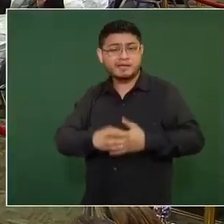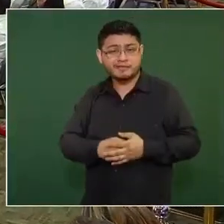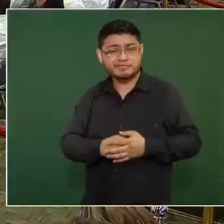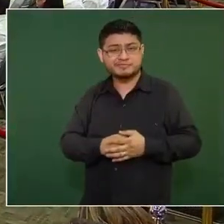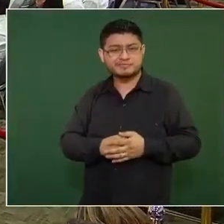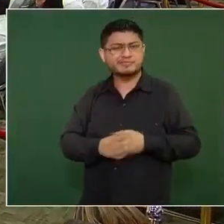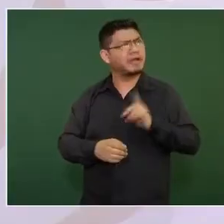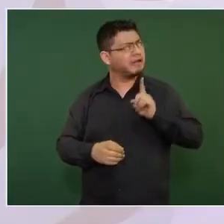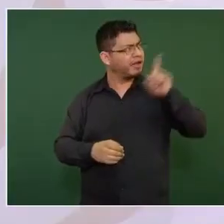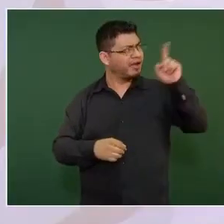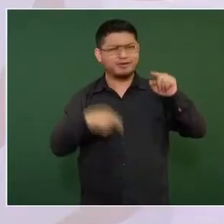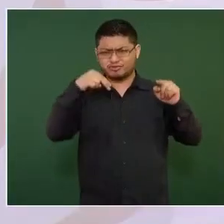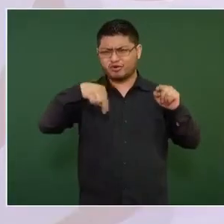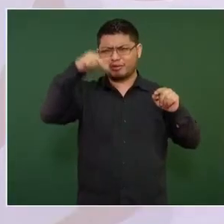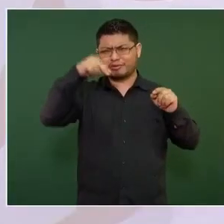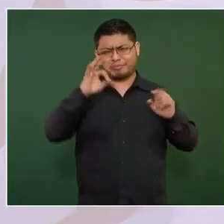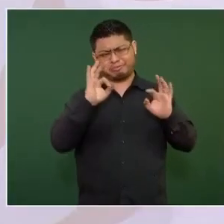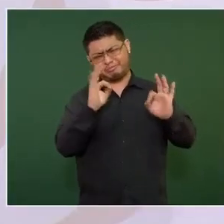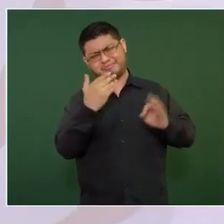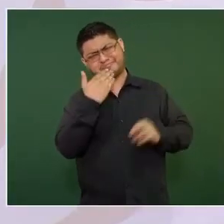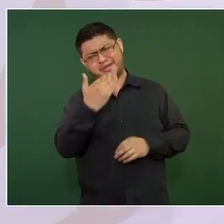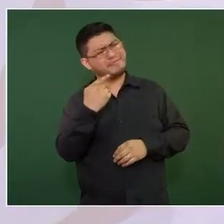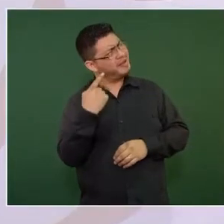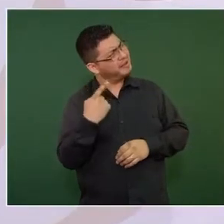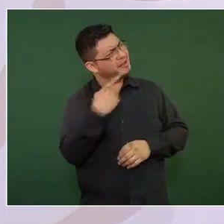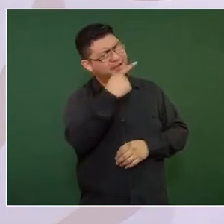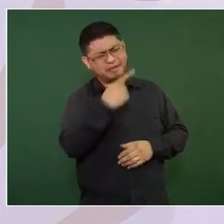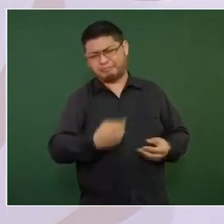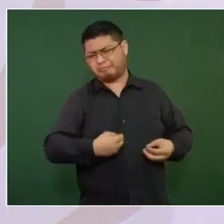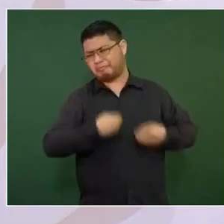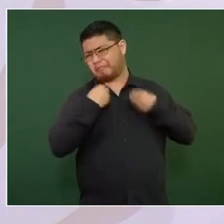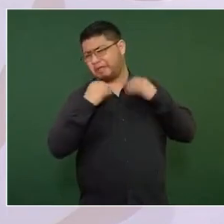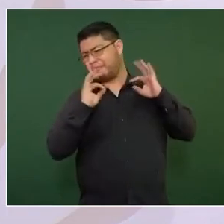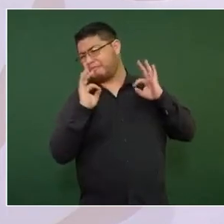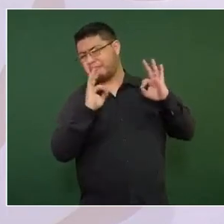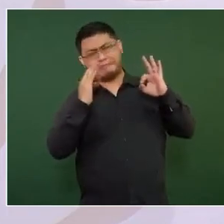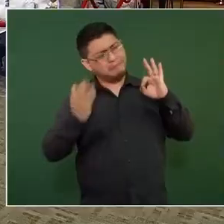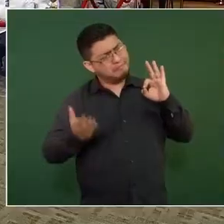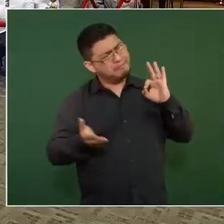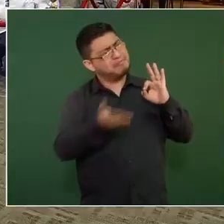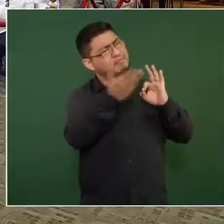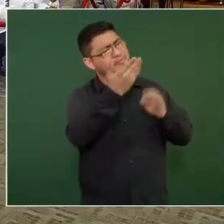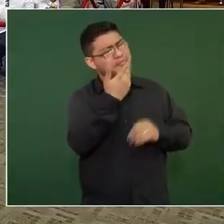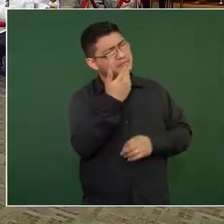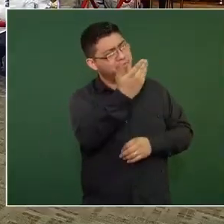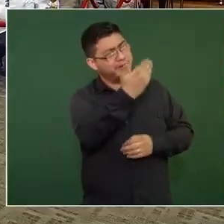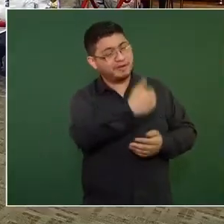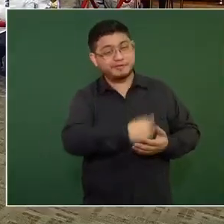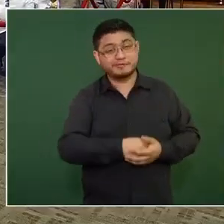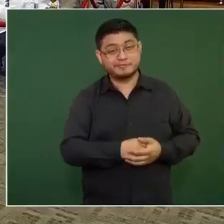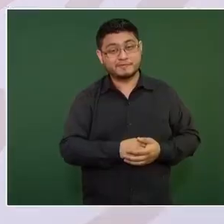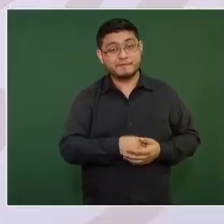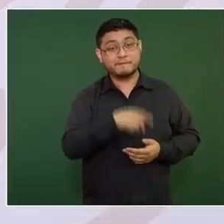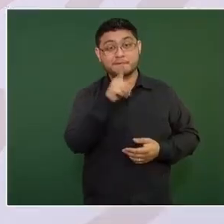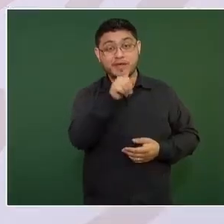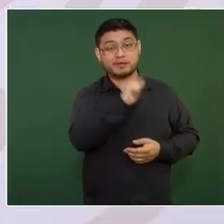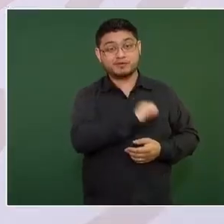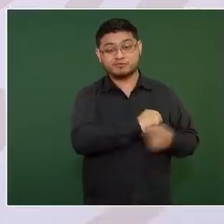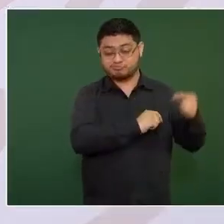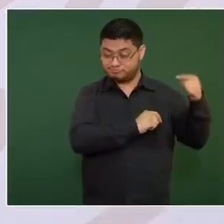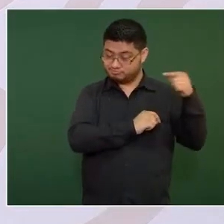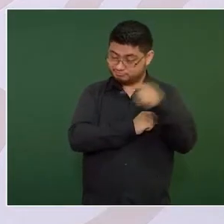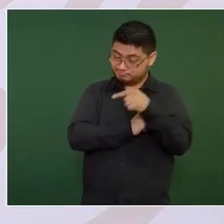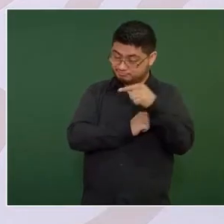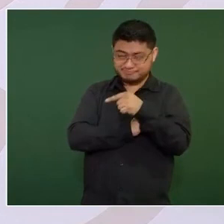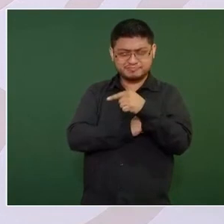viven en el norte, que lo merecen, que le vaya muy bien a los que viven en el centro del país y también que haya justicia y les